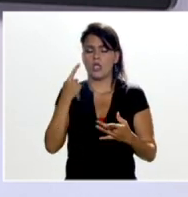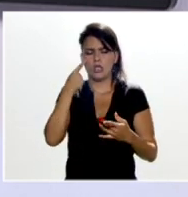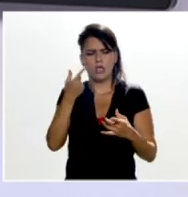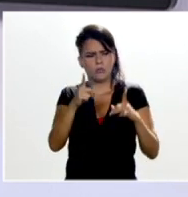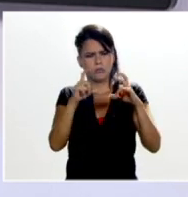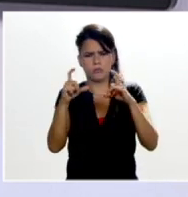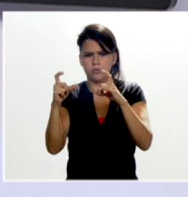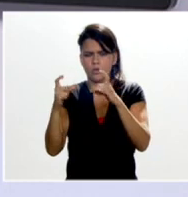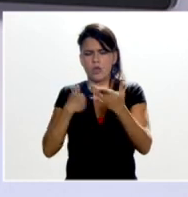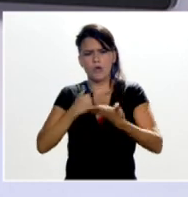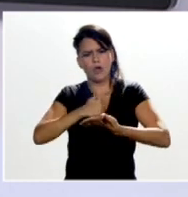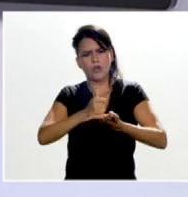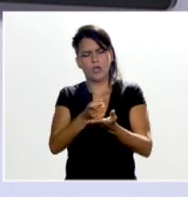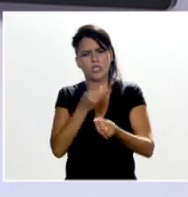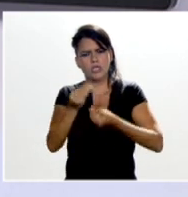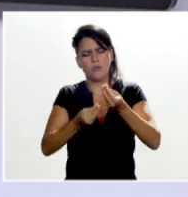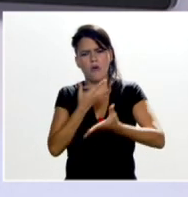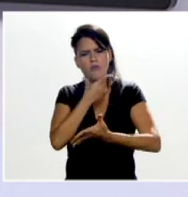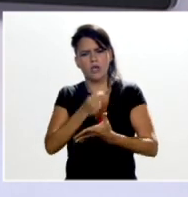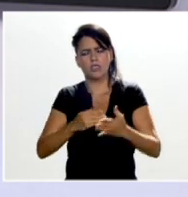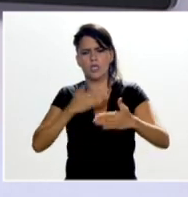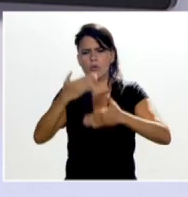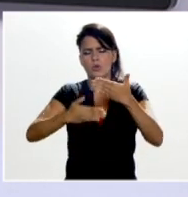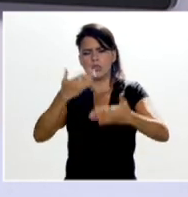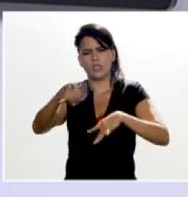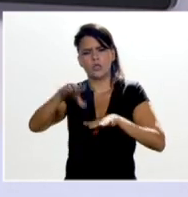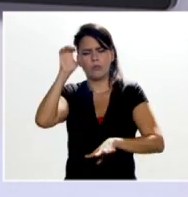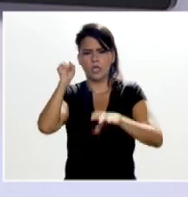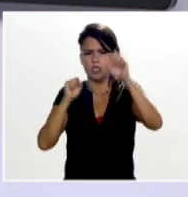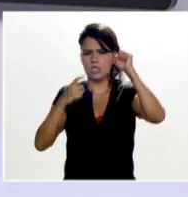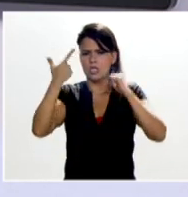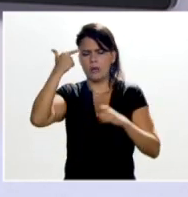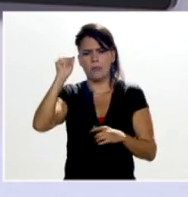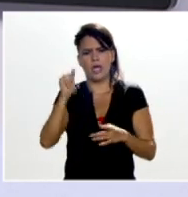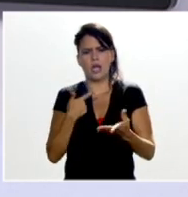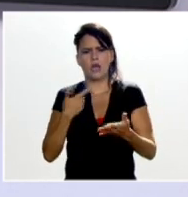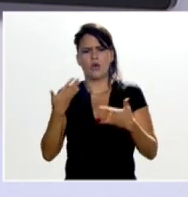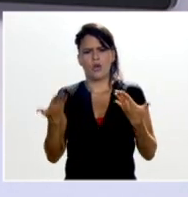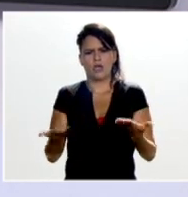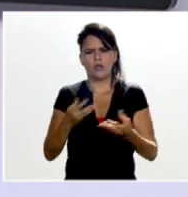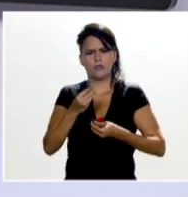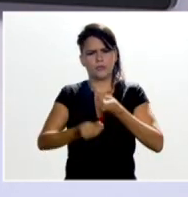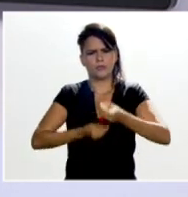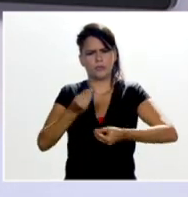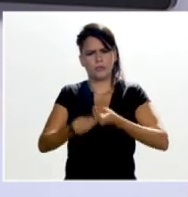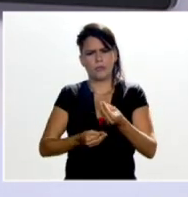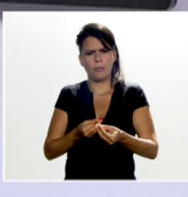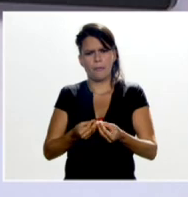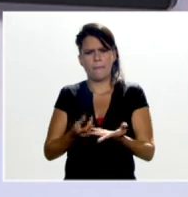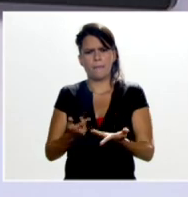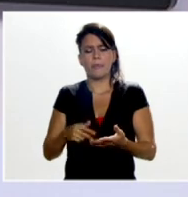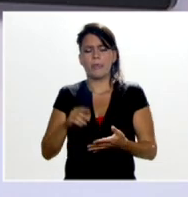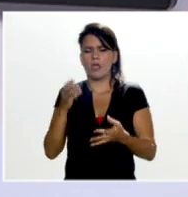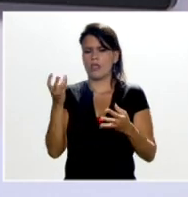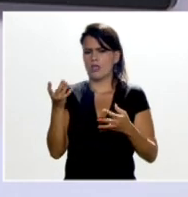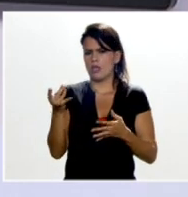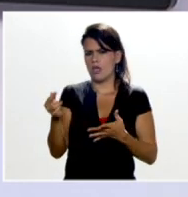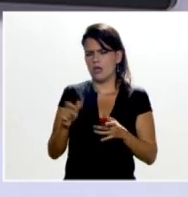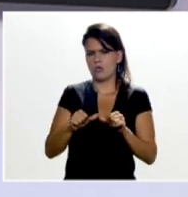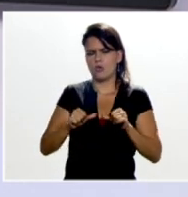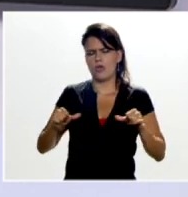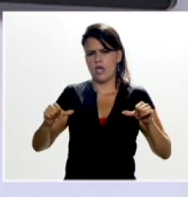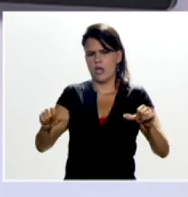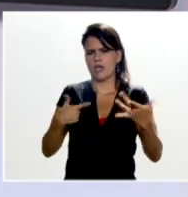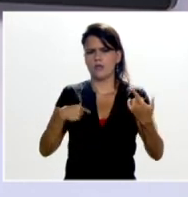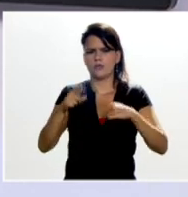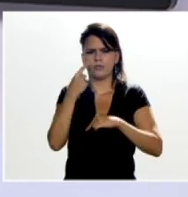van a facilitar los procesos de aprendizaje para lo que es la realización de este cálculo del área.